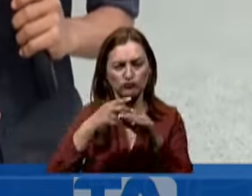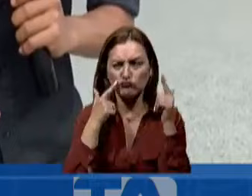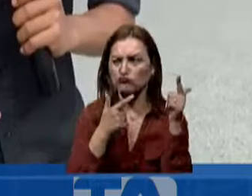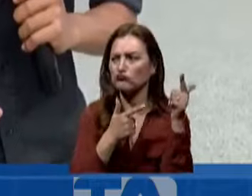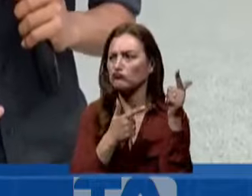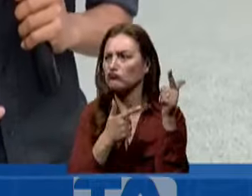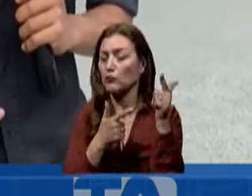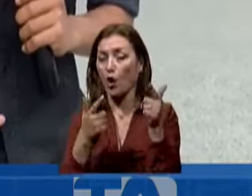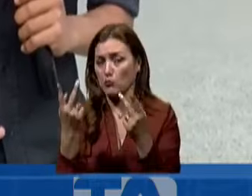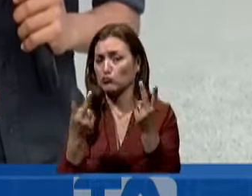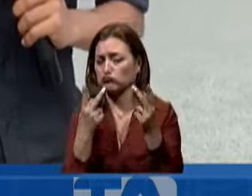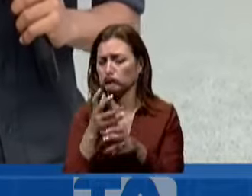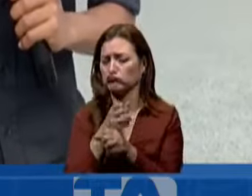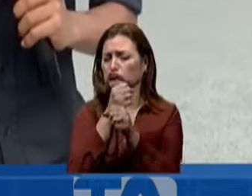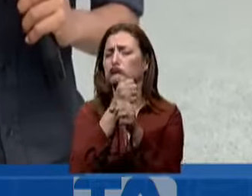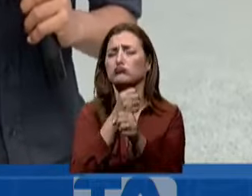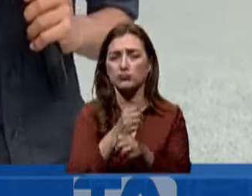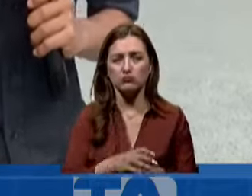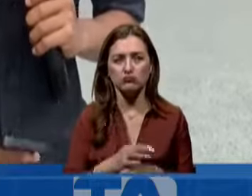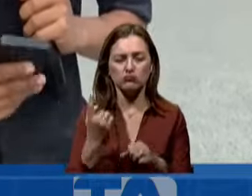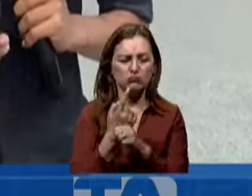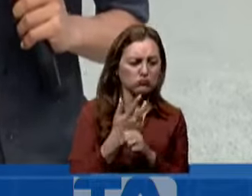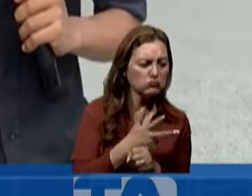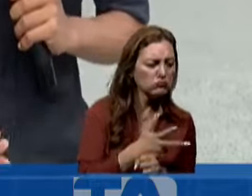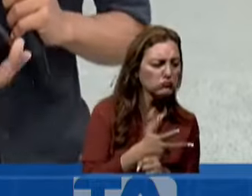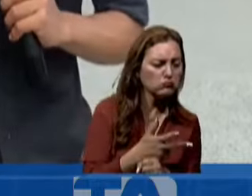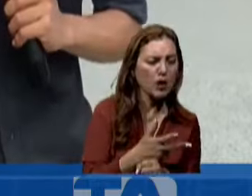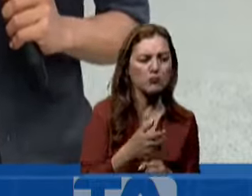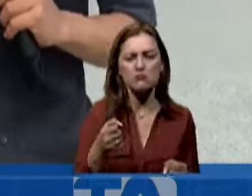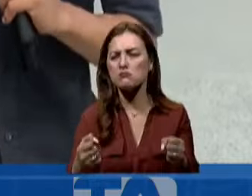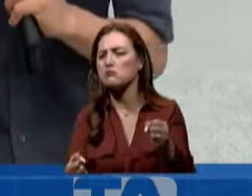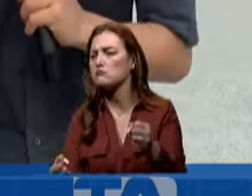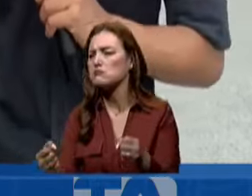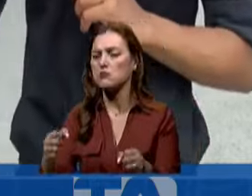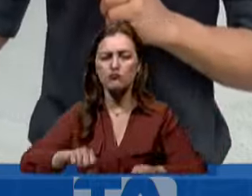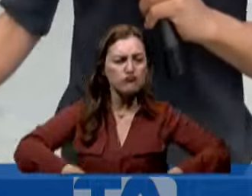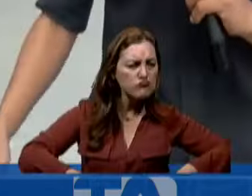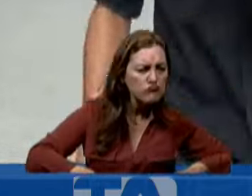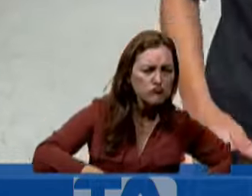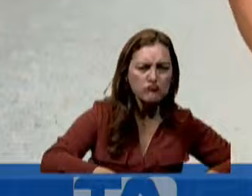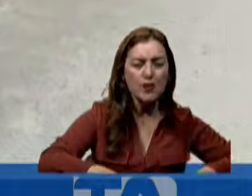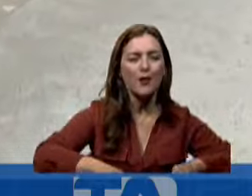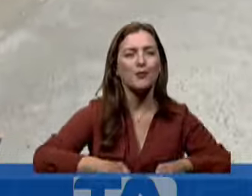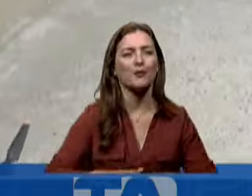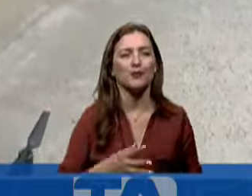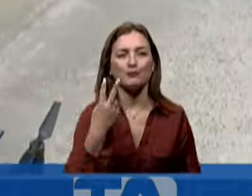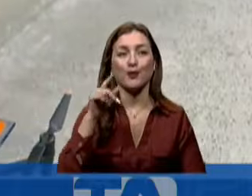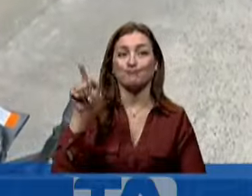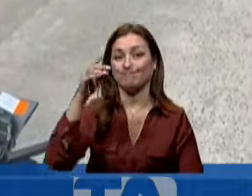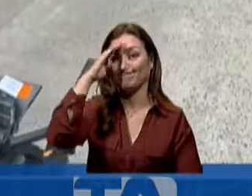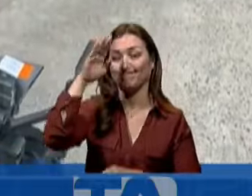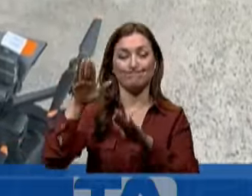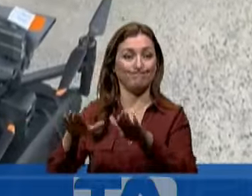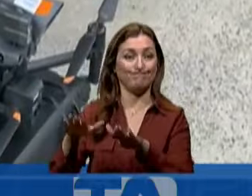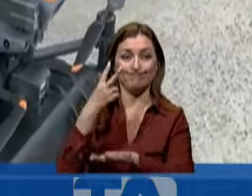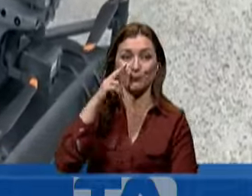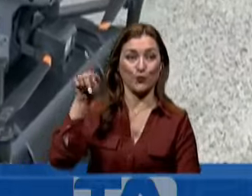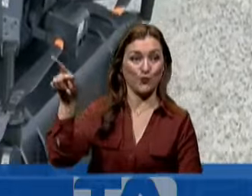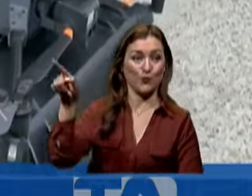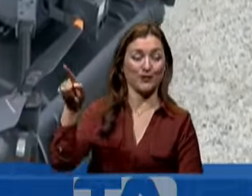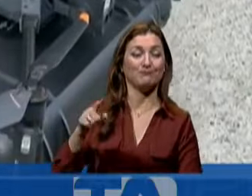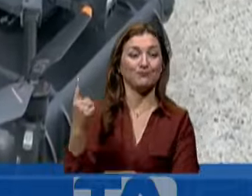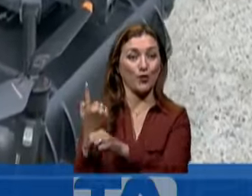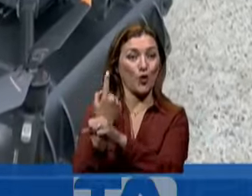la seguridad de los visitantes por aire, por tierra, con dron y con un amplio contingente que a esta hora de la mañana yo quiero mostrarles, si ustedes pueden